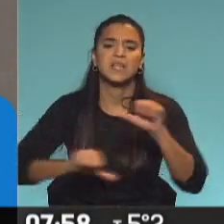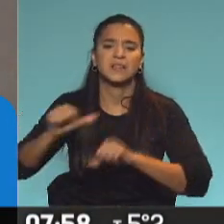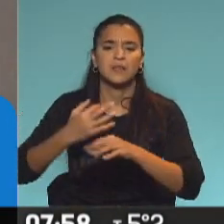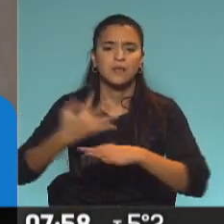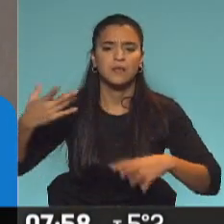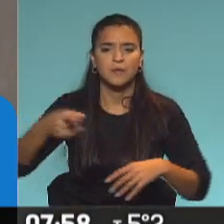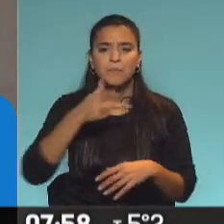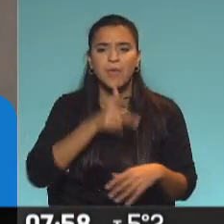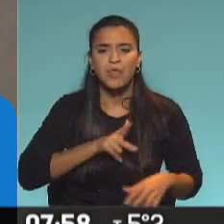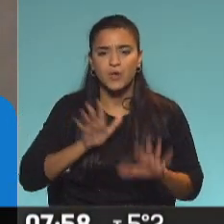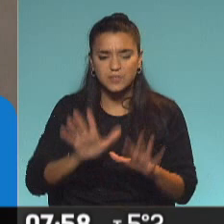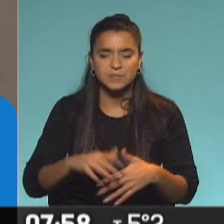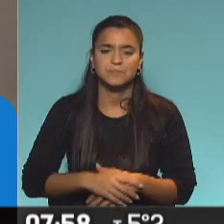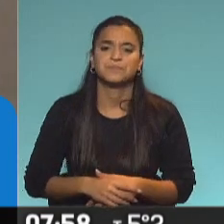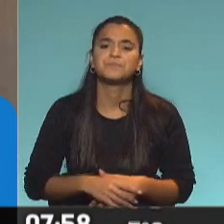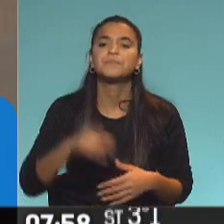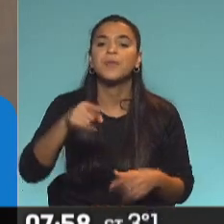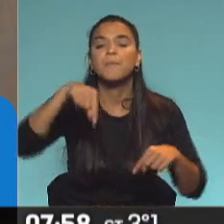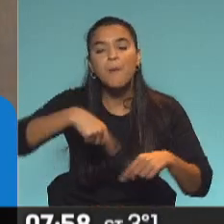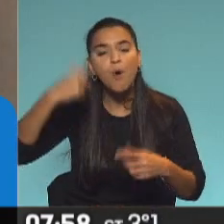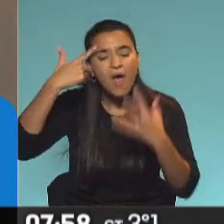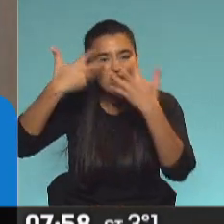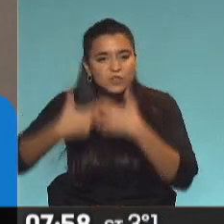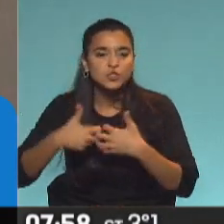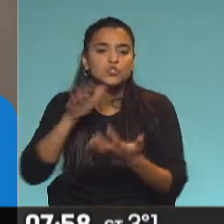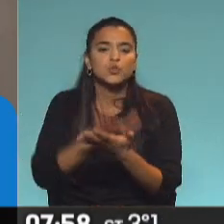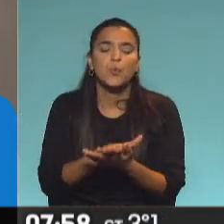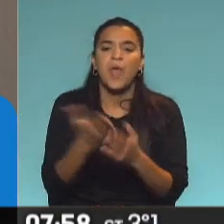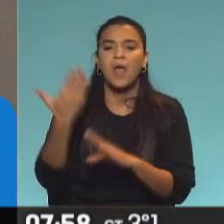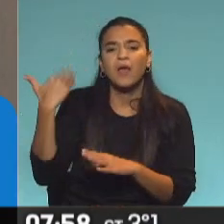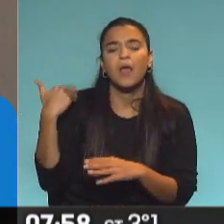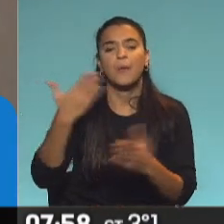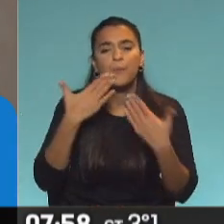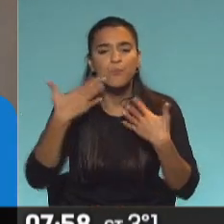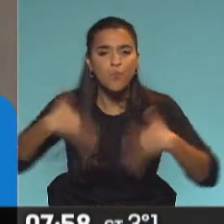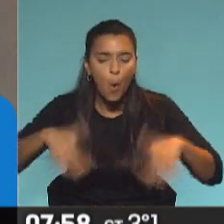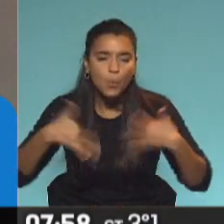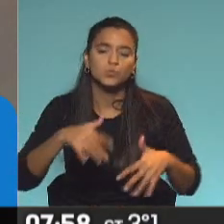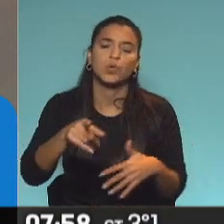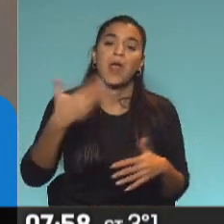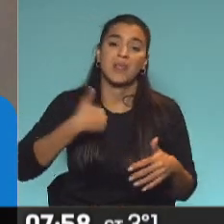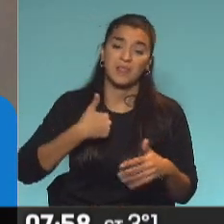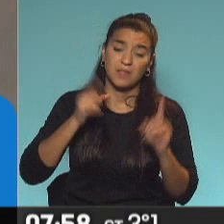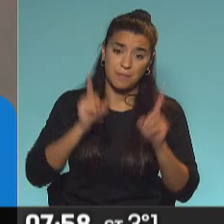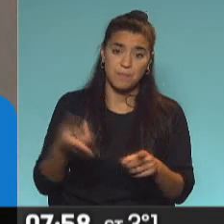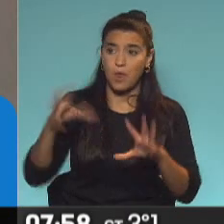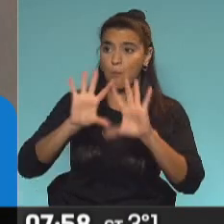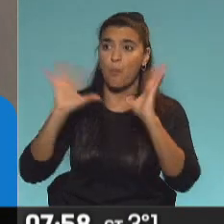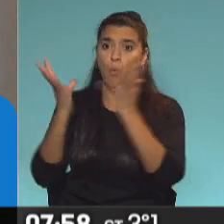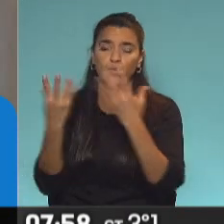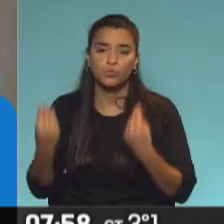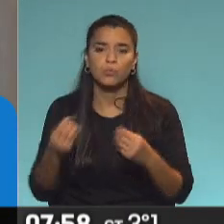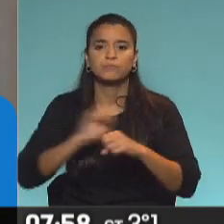así me ha dicho usted, doctor, ¿no? Exacto. Bueno, vamos a reflexionar acerca de lo que ya se está hablando mucho, no solamente en Argentina, sino en el resto del mundo,